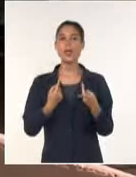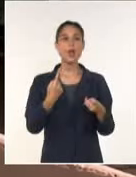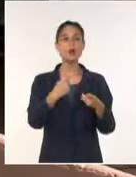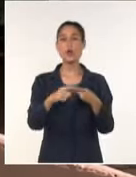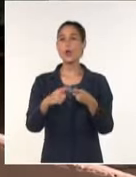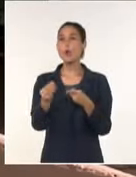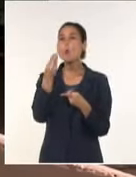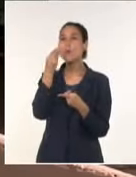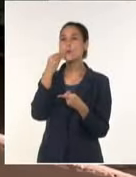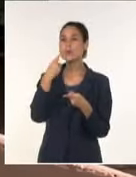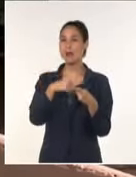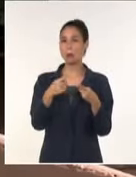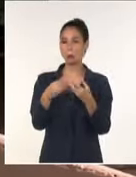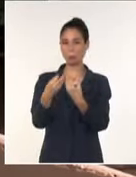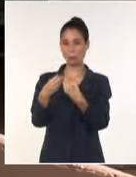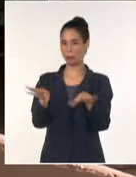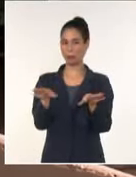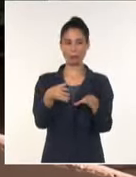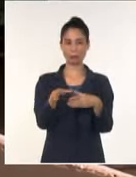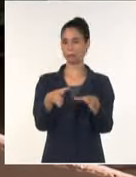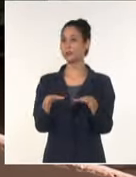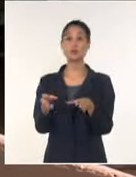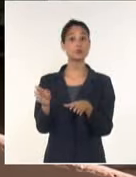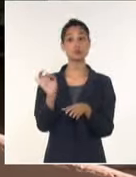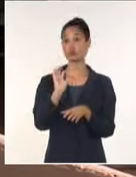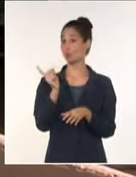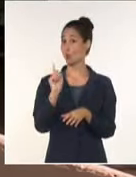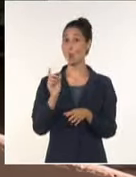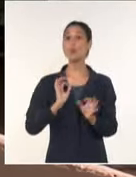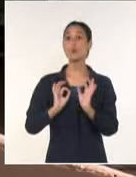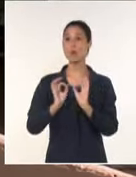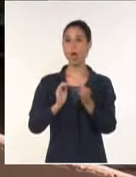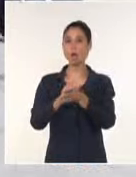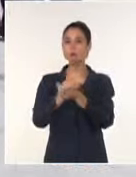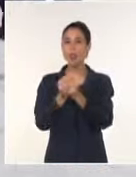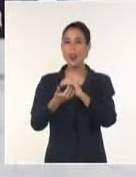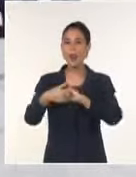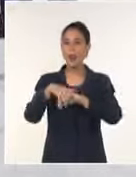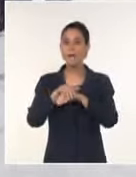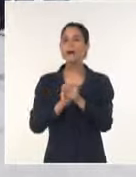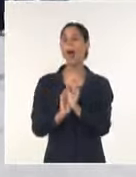una higiene adecuada de las manos antes de ingerir alimentos